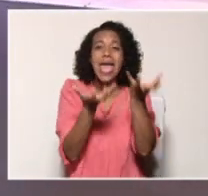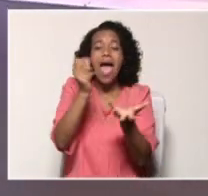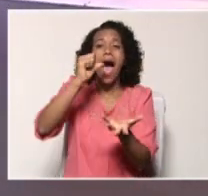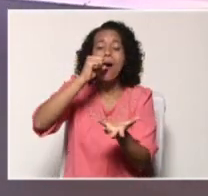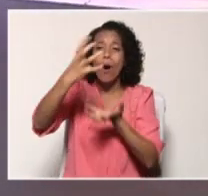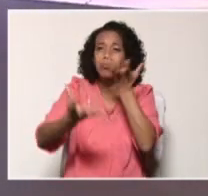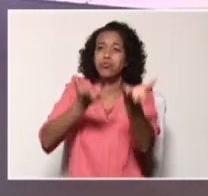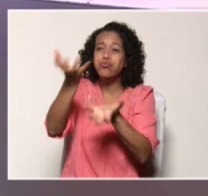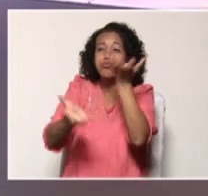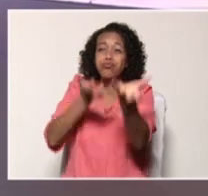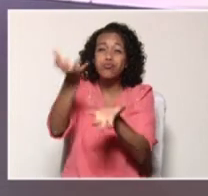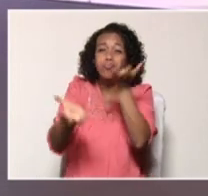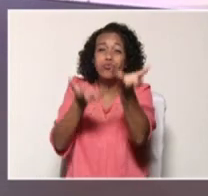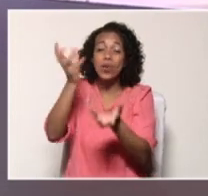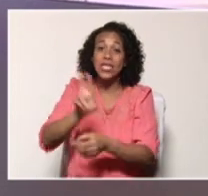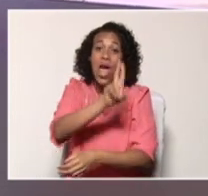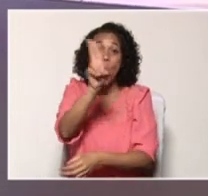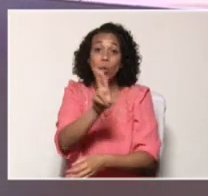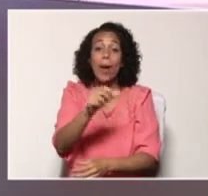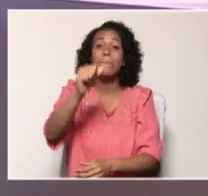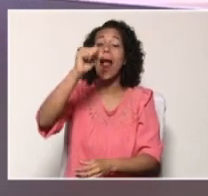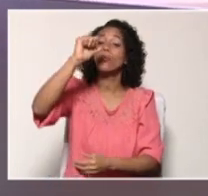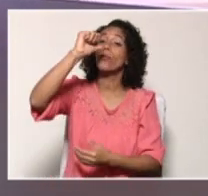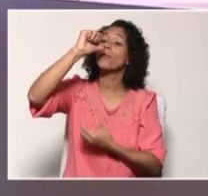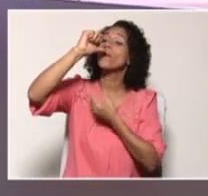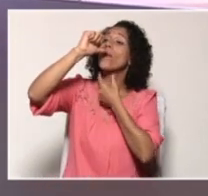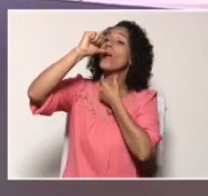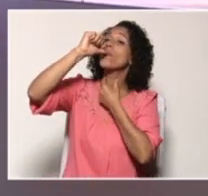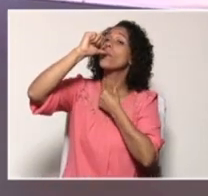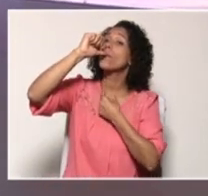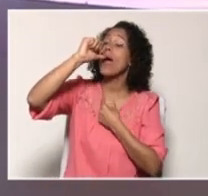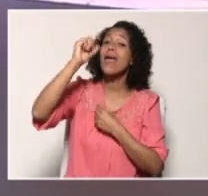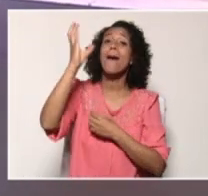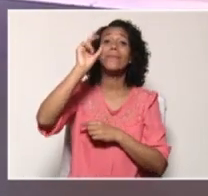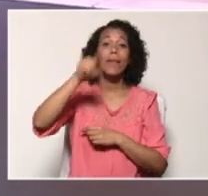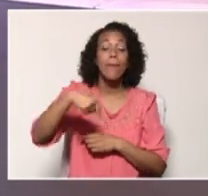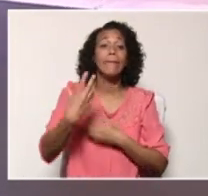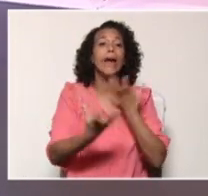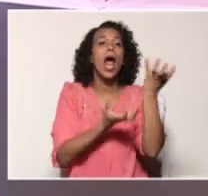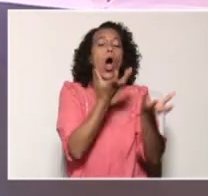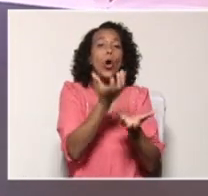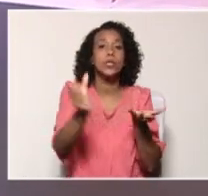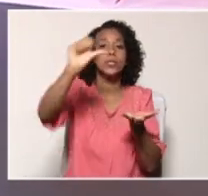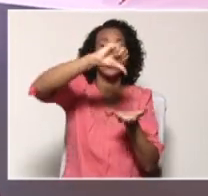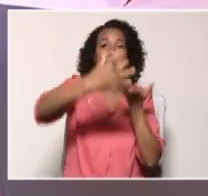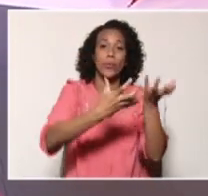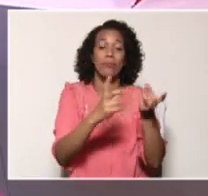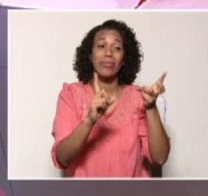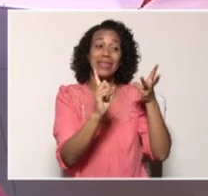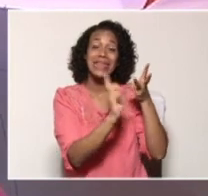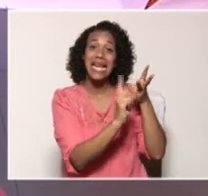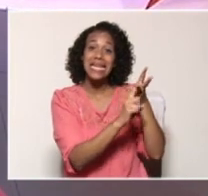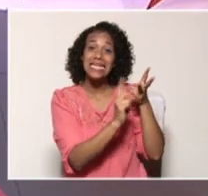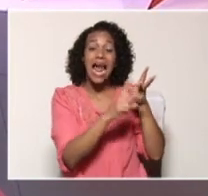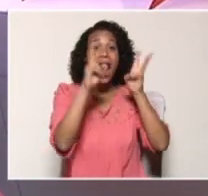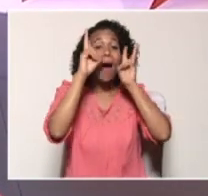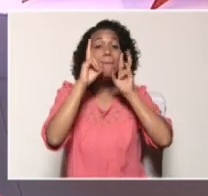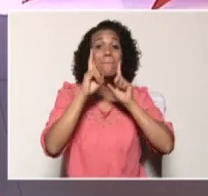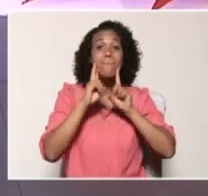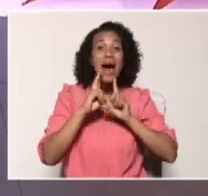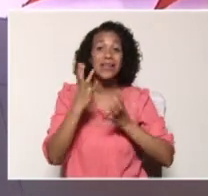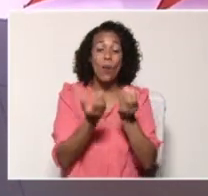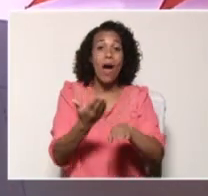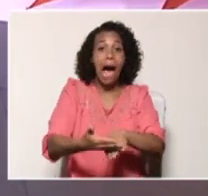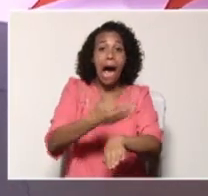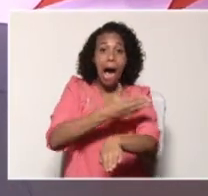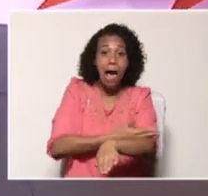agua que se usa para tomar y para preparar los alimentos. En tercer lugar, tenemos lavarse las manos antes